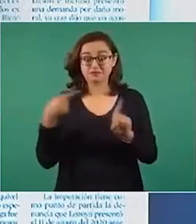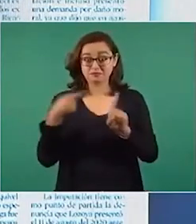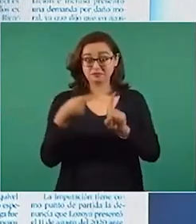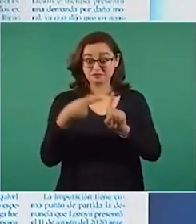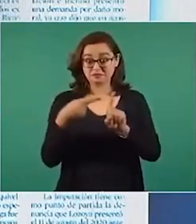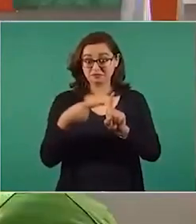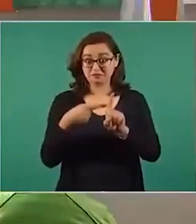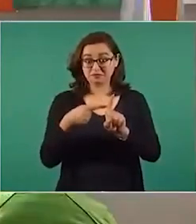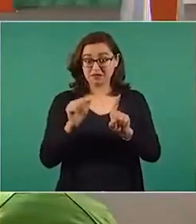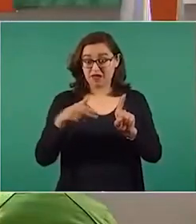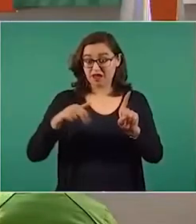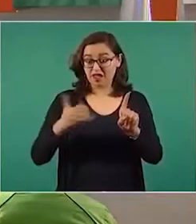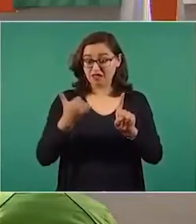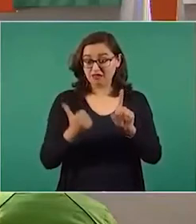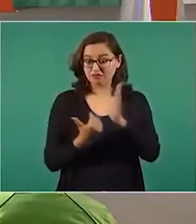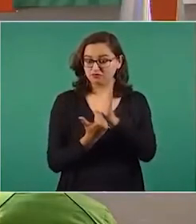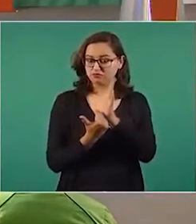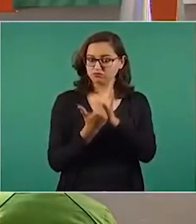subiendo,